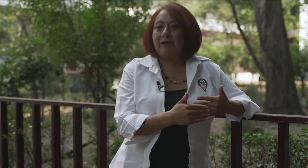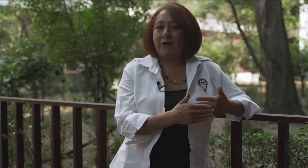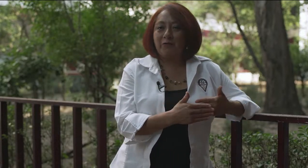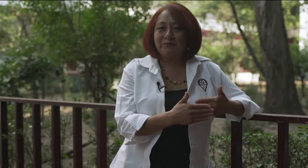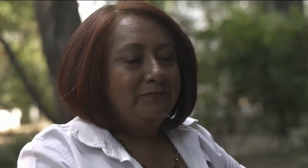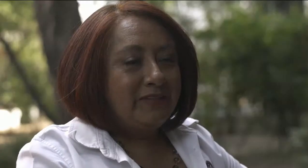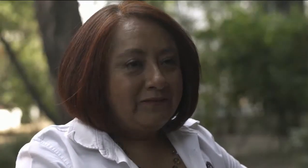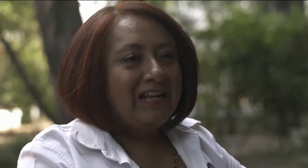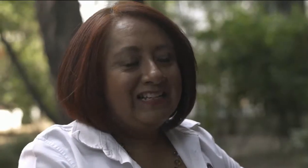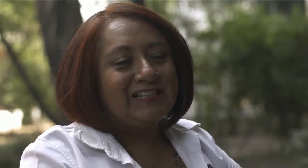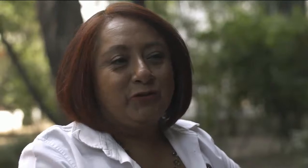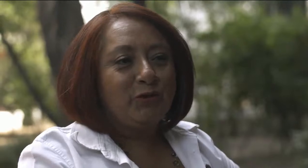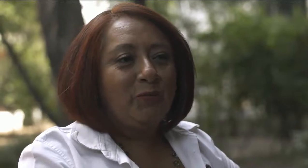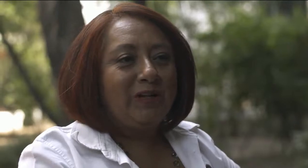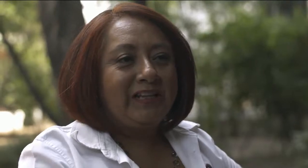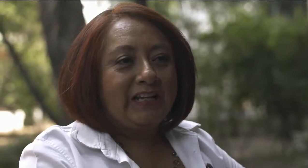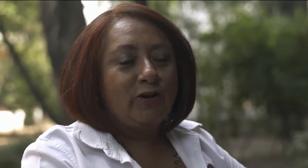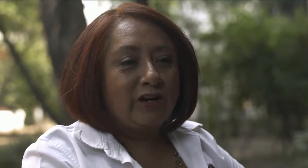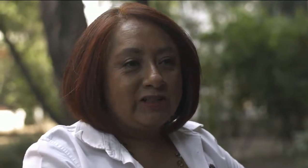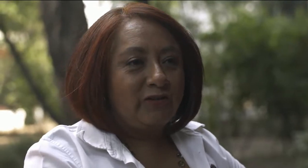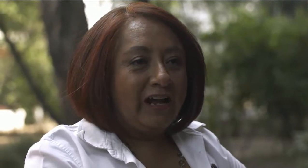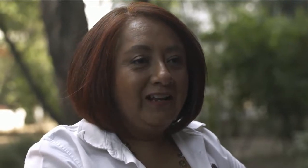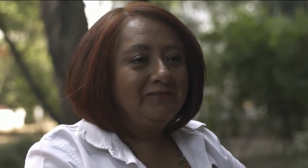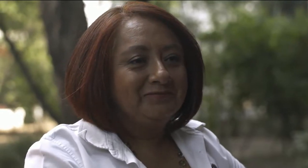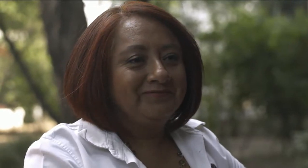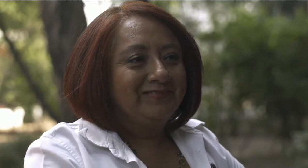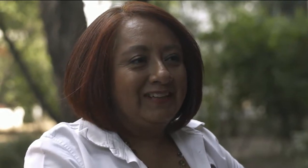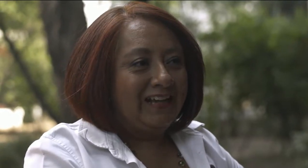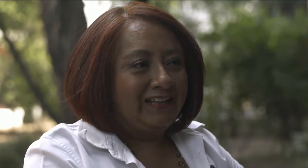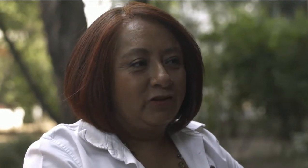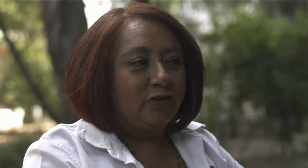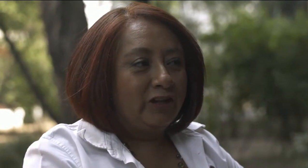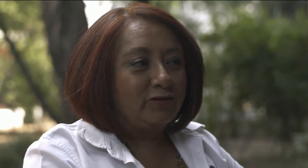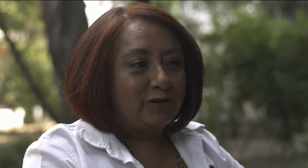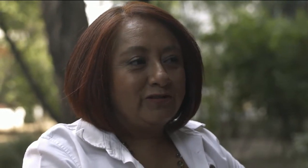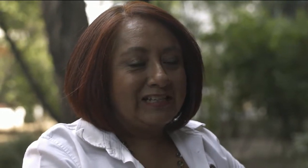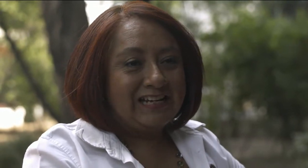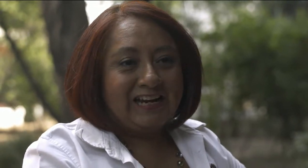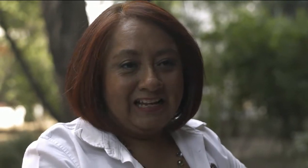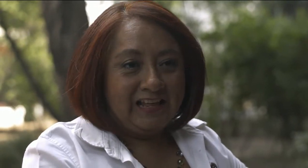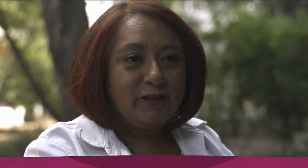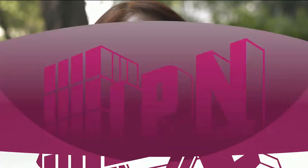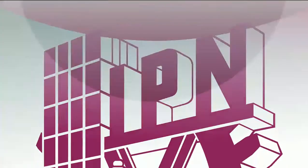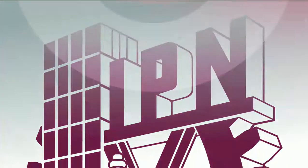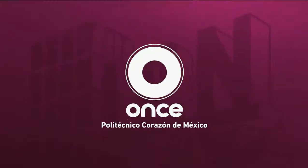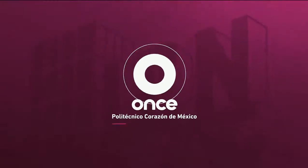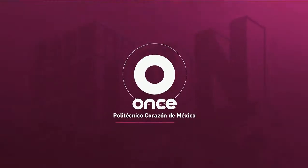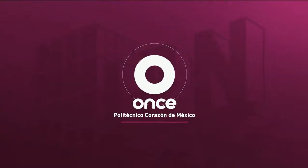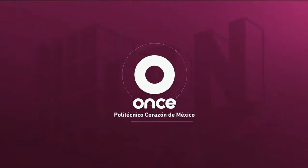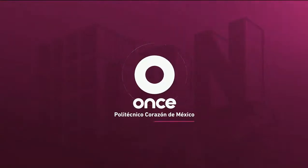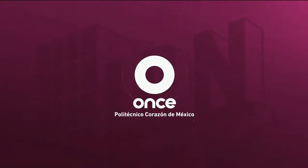linda y blanco. Viva el Instituto Politécnico Nacional, donde los sueños se hacen realidad.